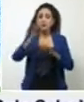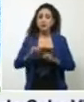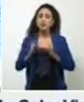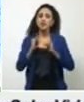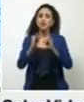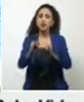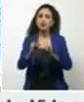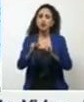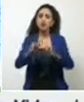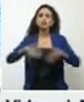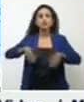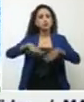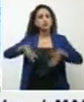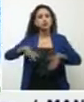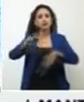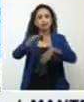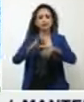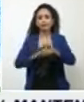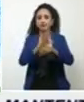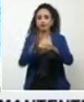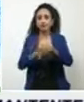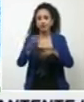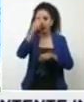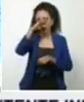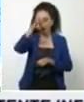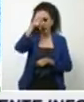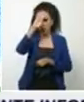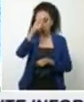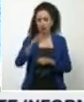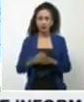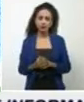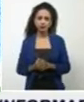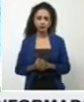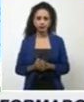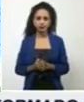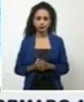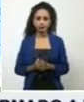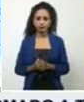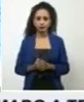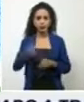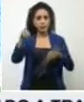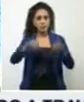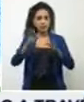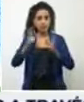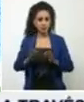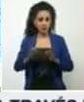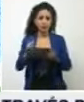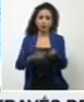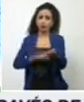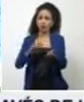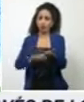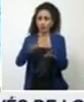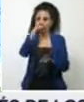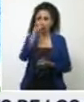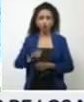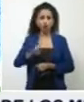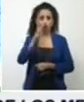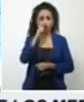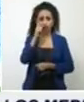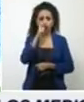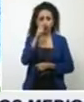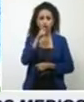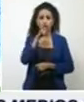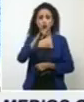situación epidemiológica del país frente a la COVID-19. Nos acompaña, como ya es habitual, el doctor Francisco Durán García,